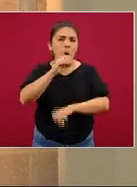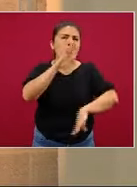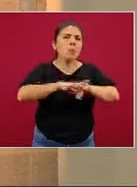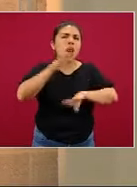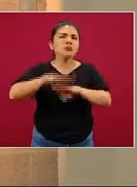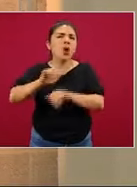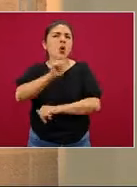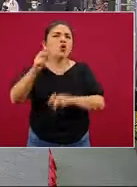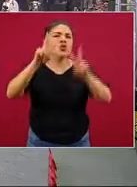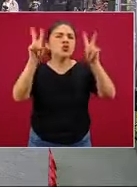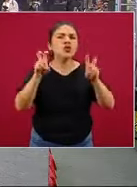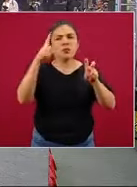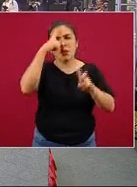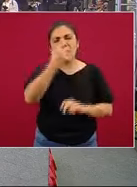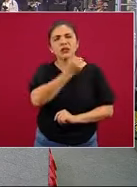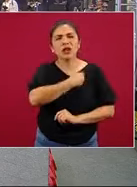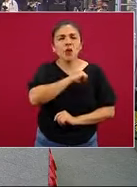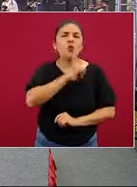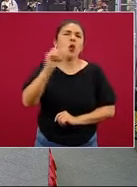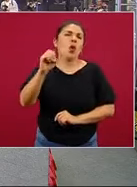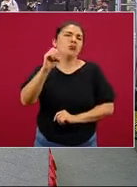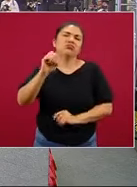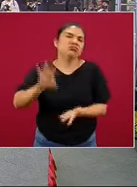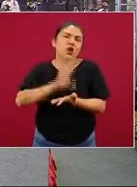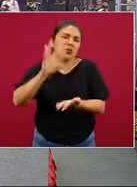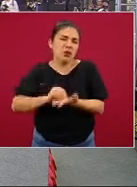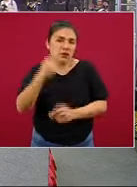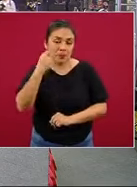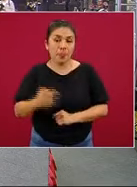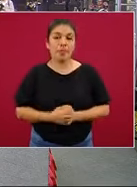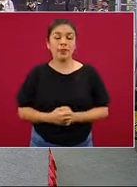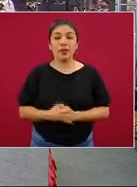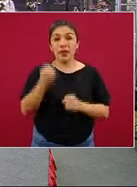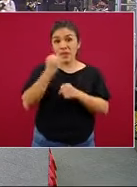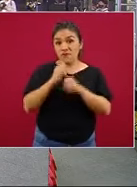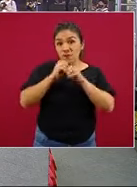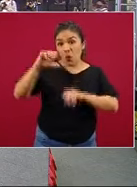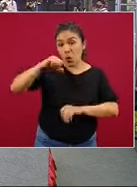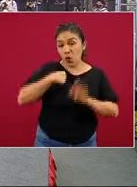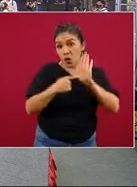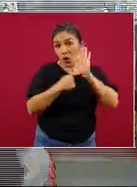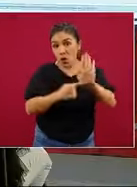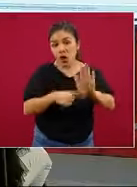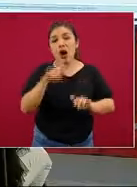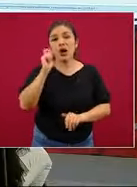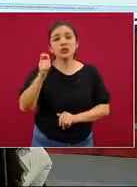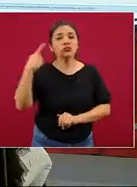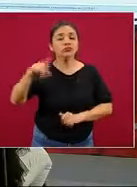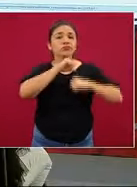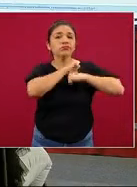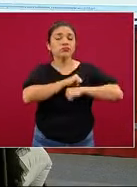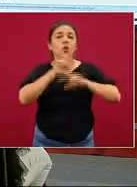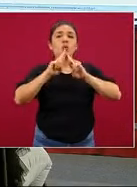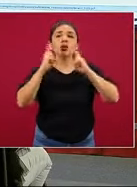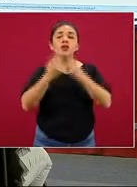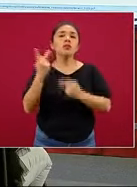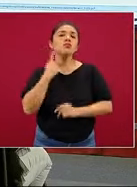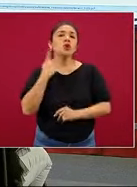temas en salud y en general. Esta información que les presentamos es información de la Unidad de Política